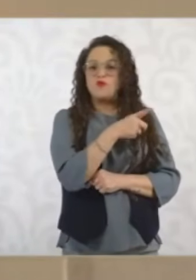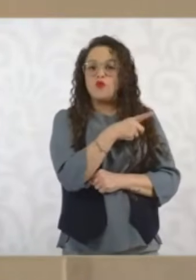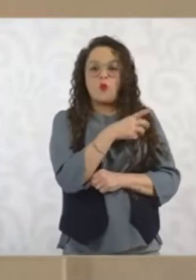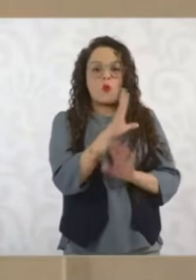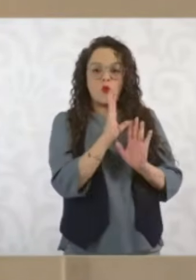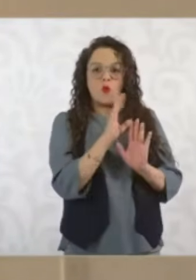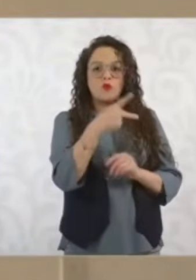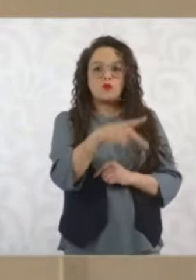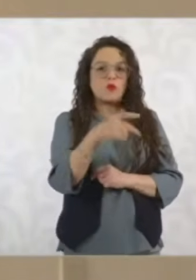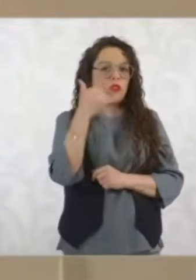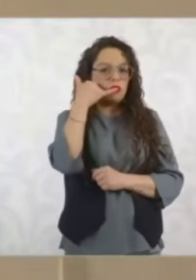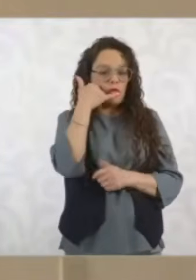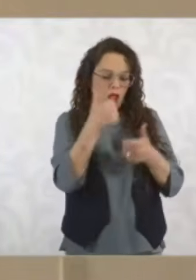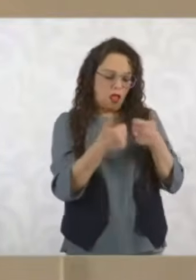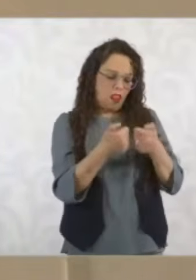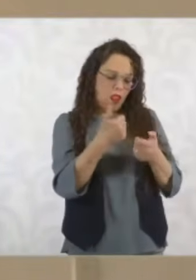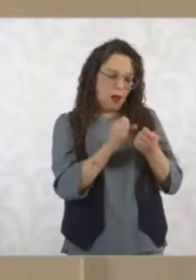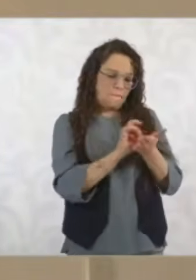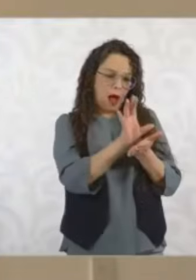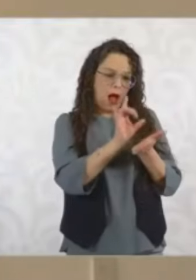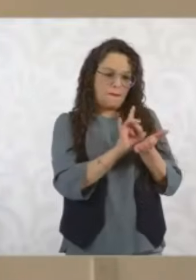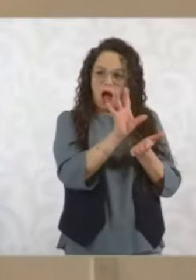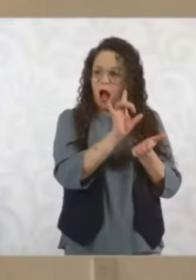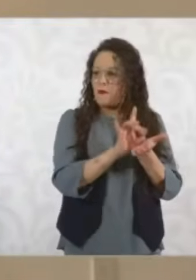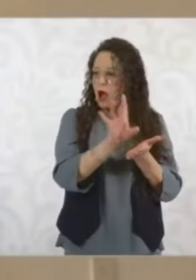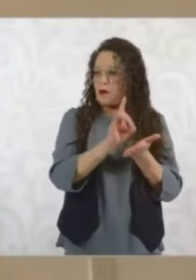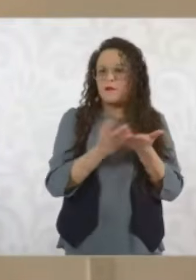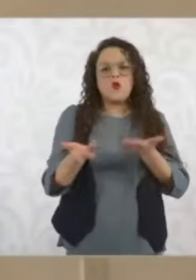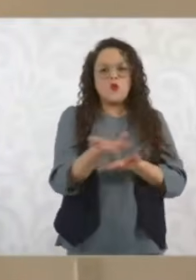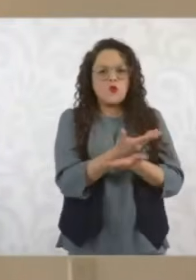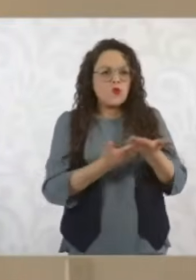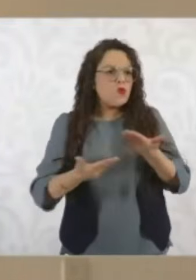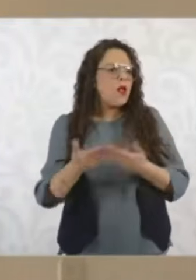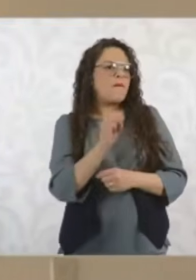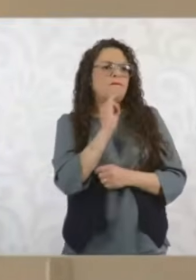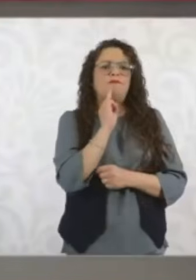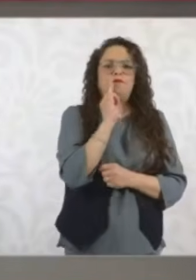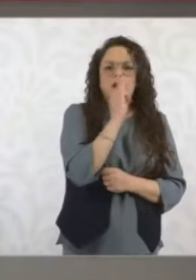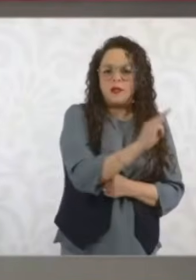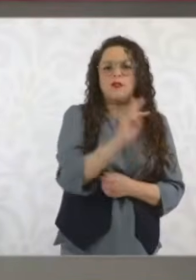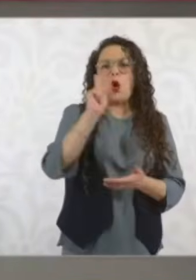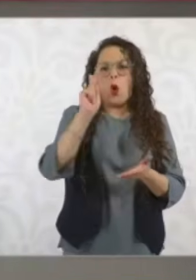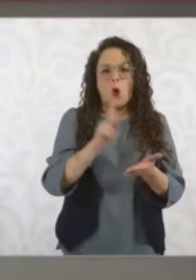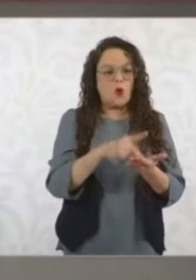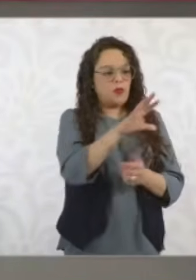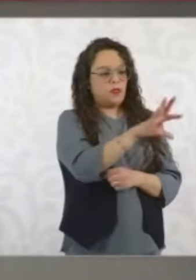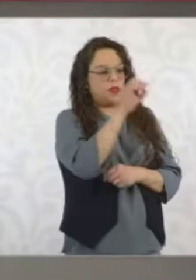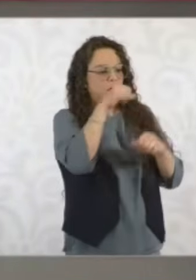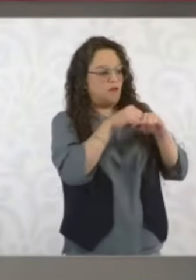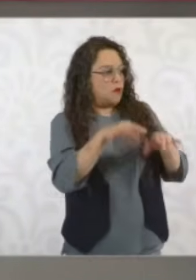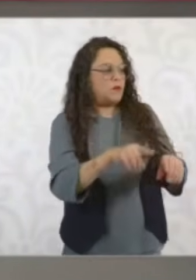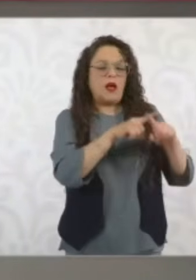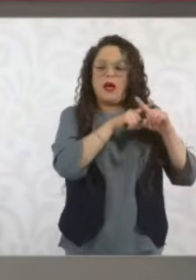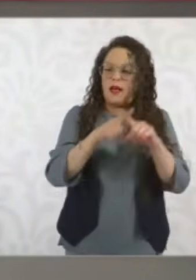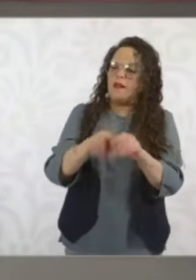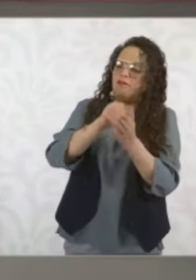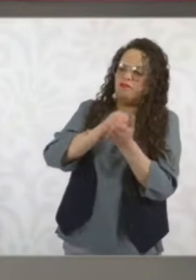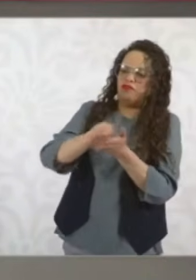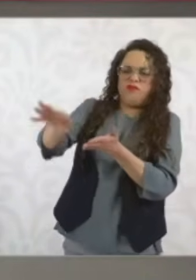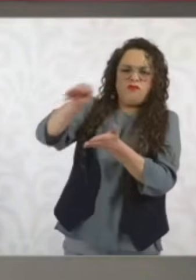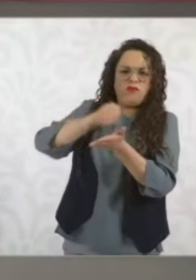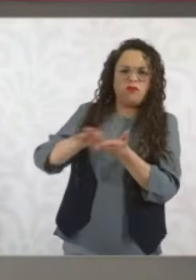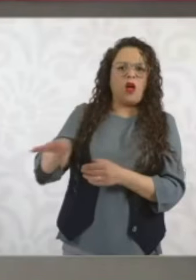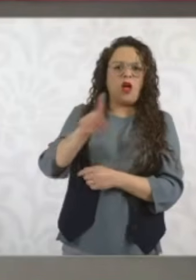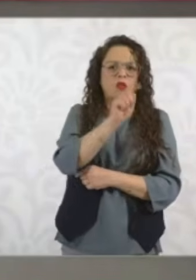en su celular y que comparten mensajes, que retuitean contenidos,